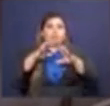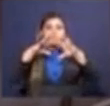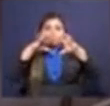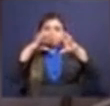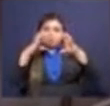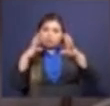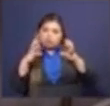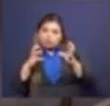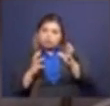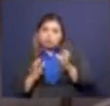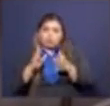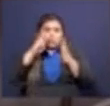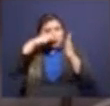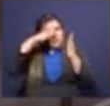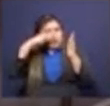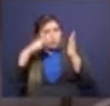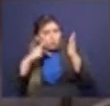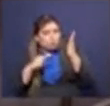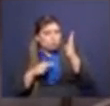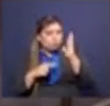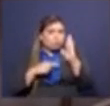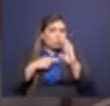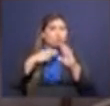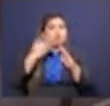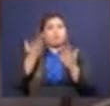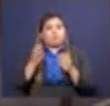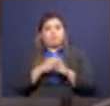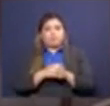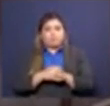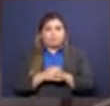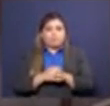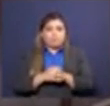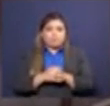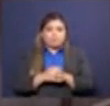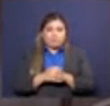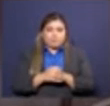artesanía, las agroindustrias rurales,